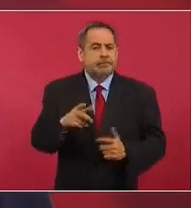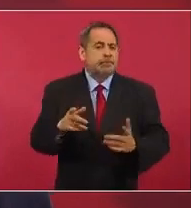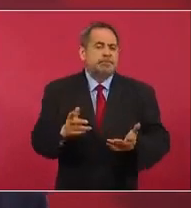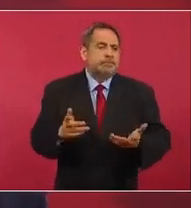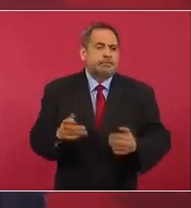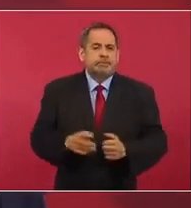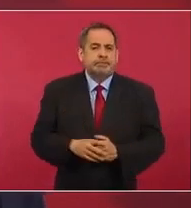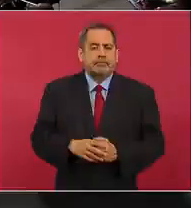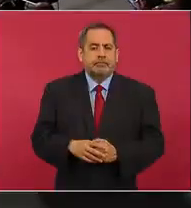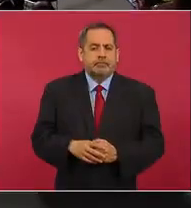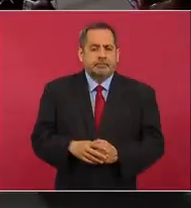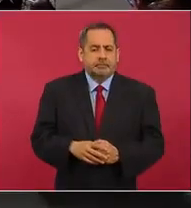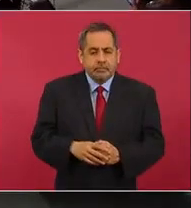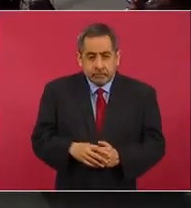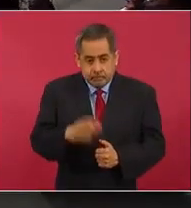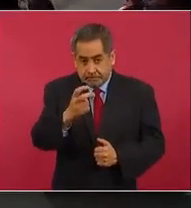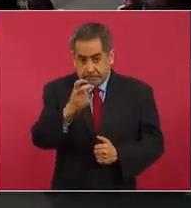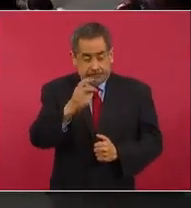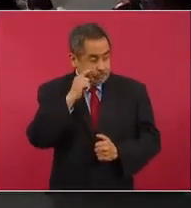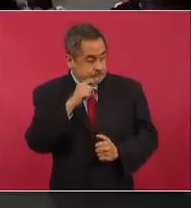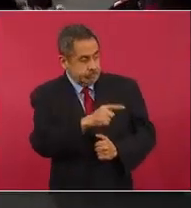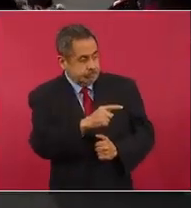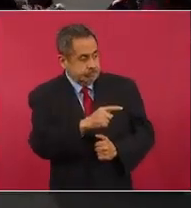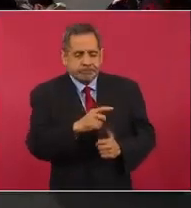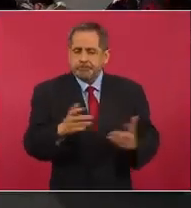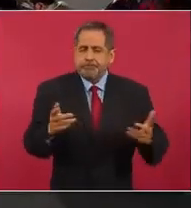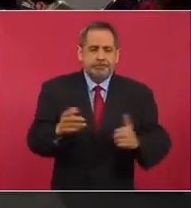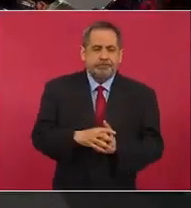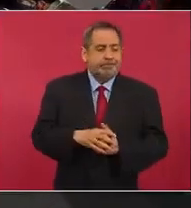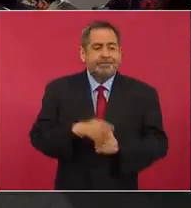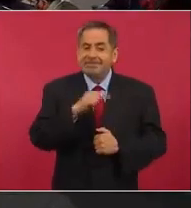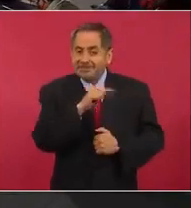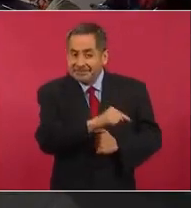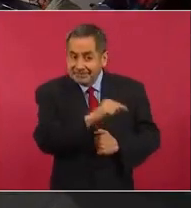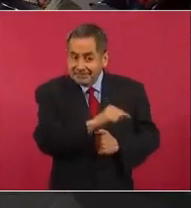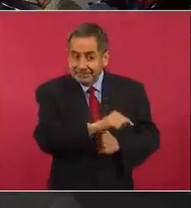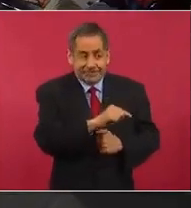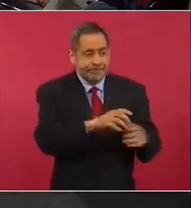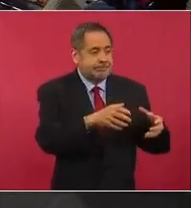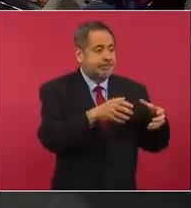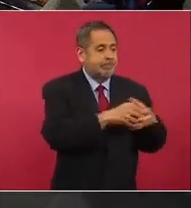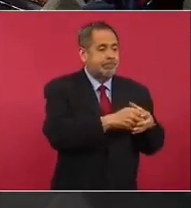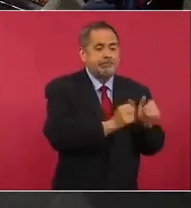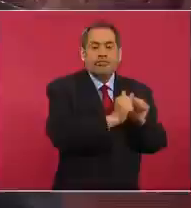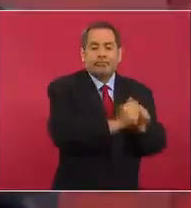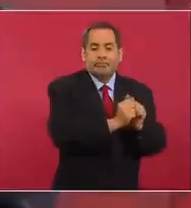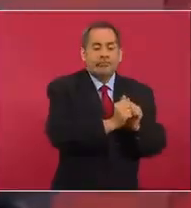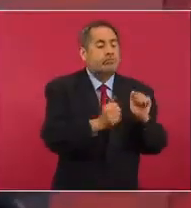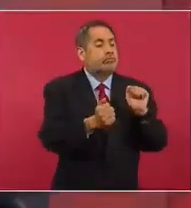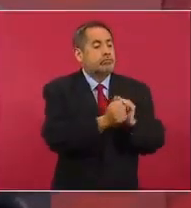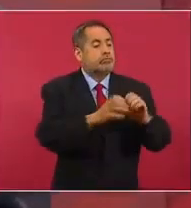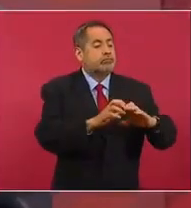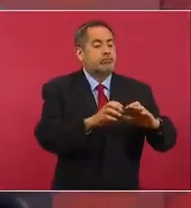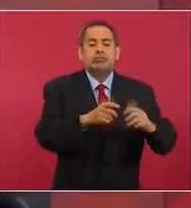pues demuestra de que existe mucha vinculación entre los grupos conservadores de